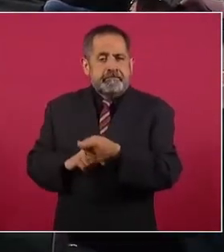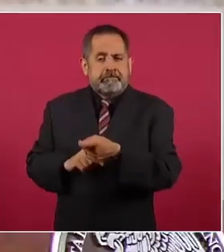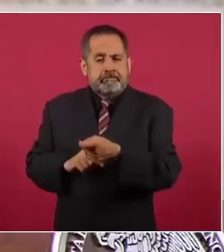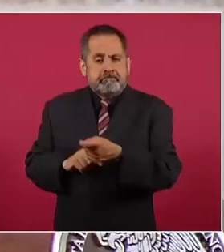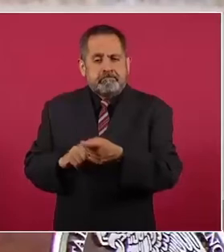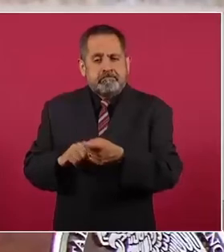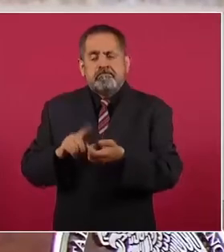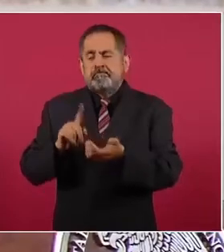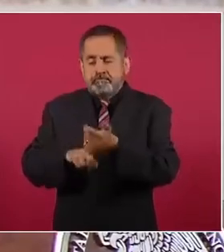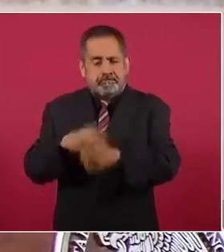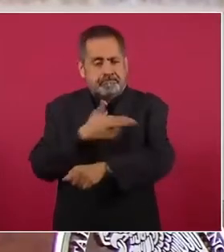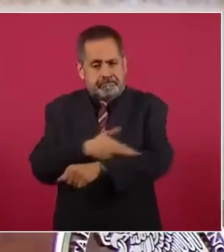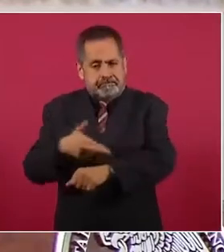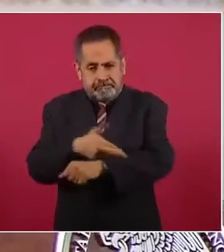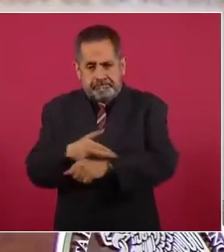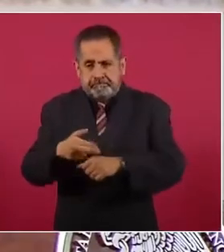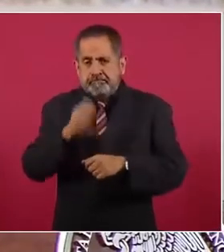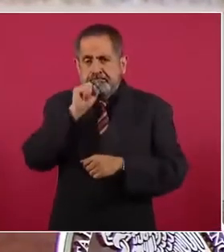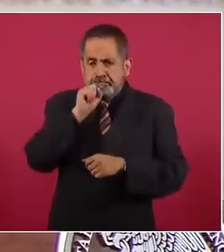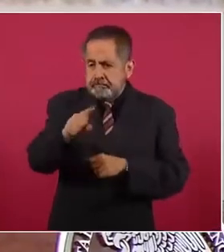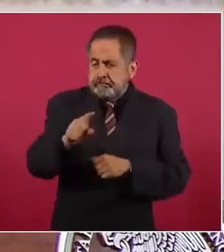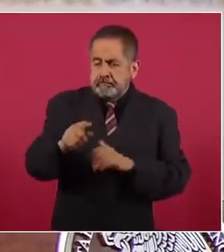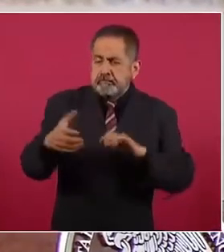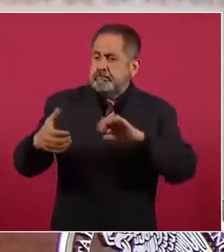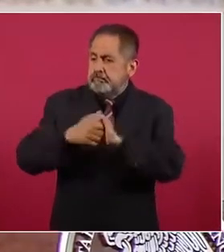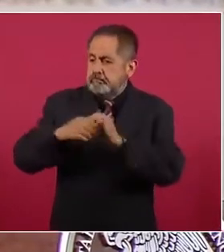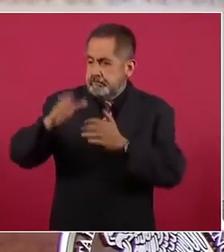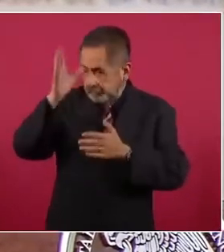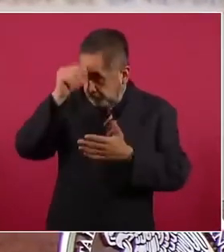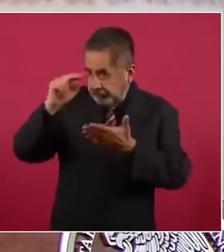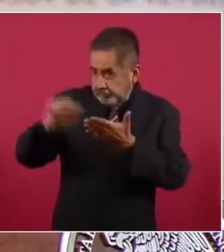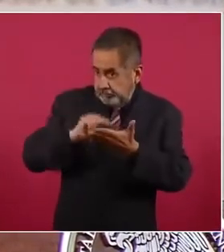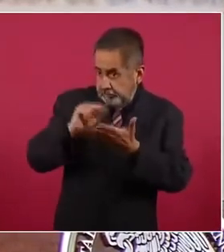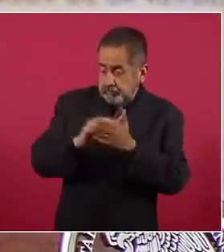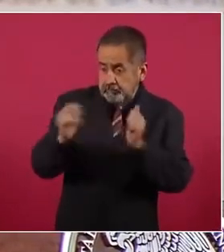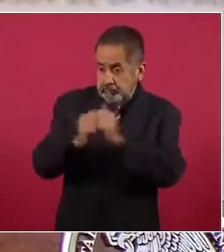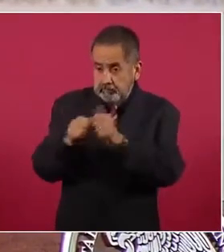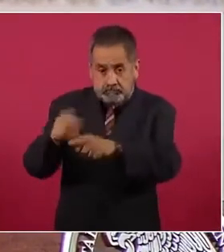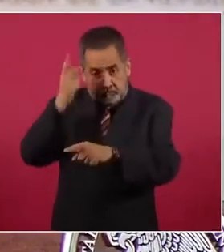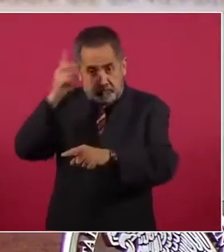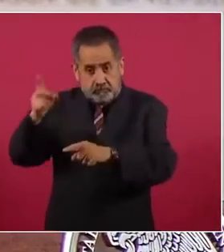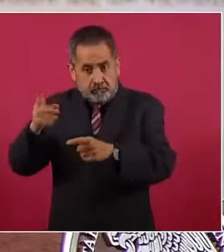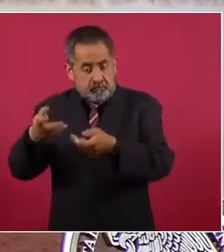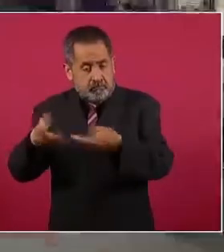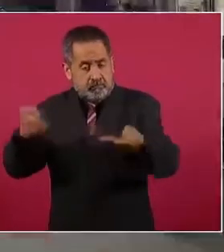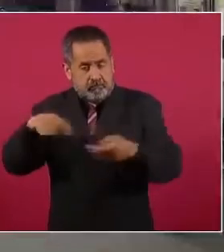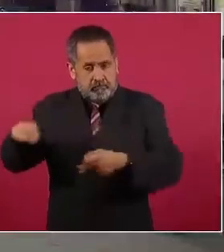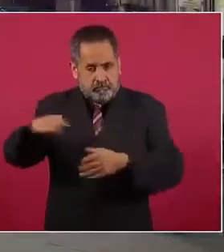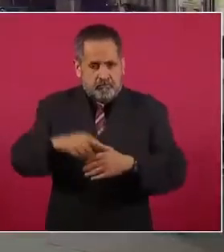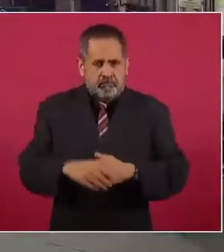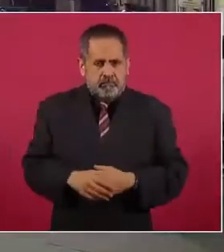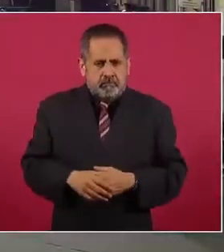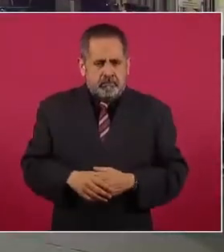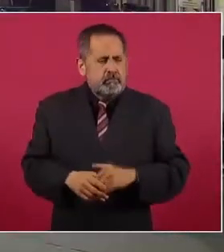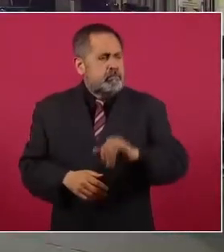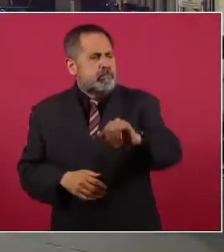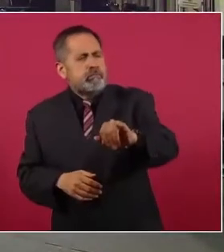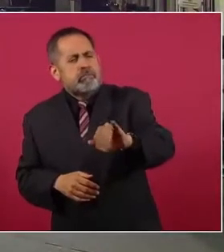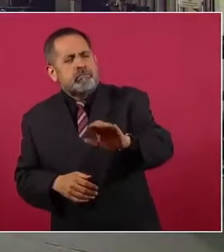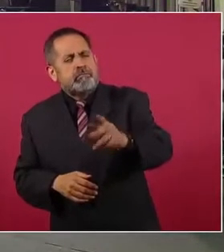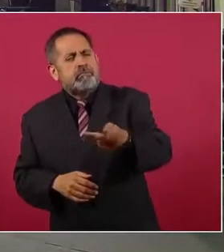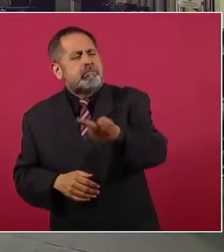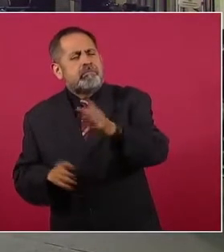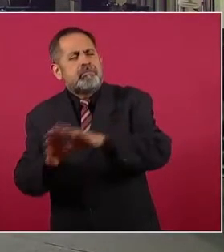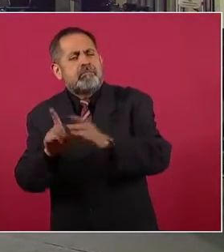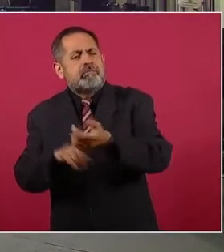están haciendo y hay convenios con los propietarios. ¿A eso te refieres? Sí, ya se tendría el estimado de, sí, de estos